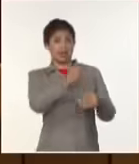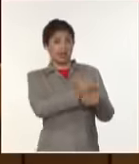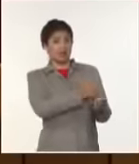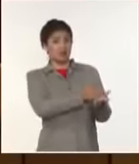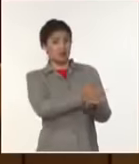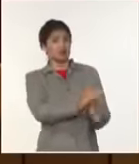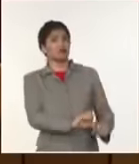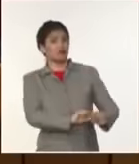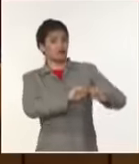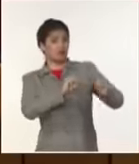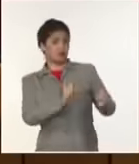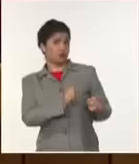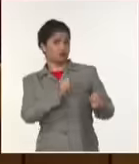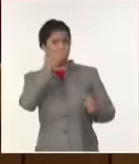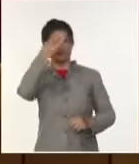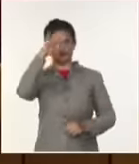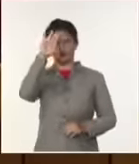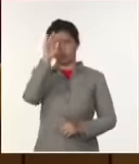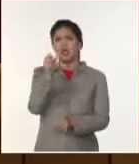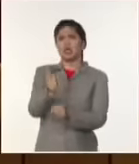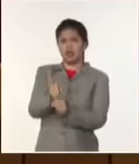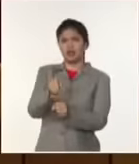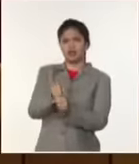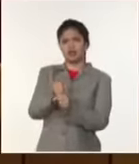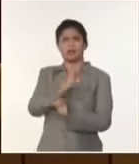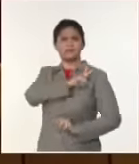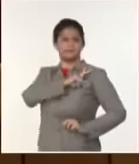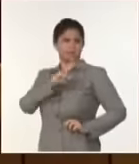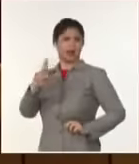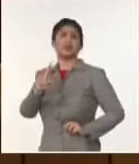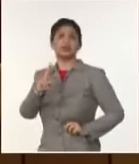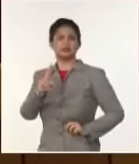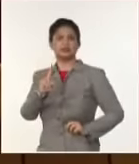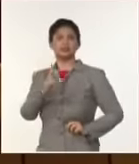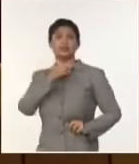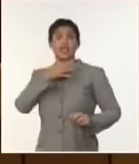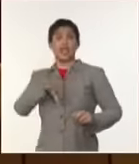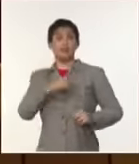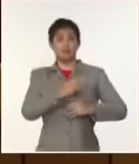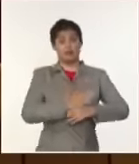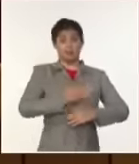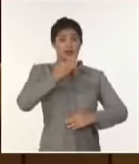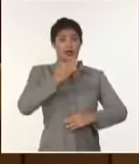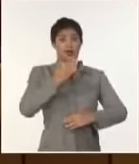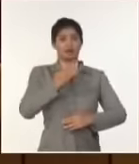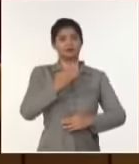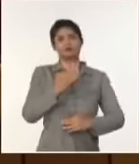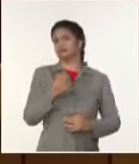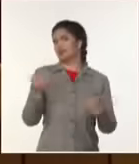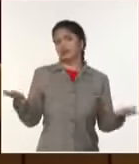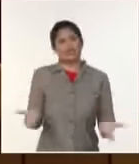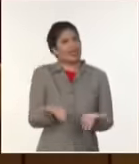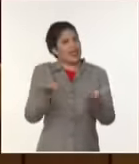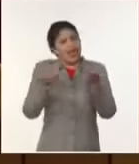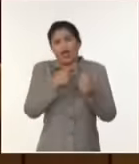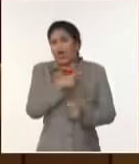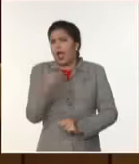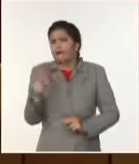y actuantes, que no podríamos alcanzar sin el peso de uno de los castigos más crueles y largos de la